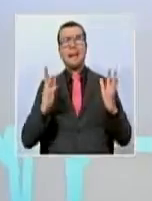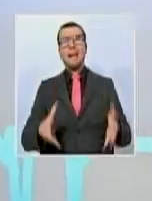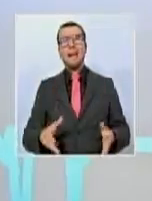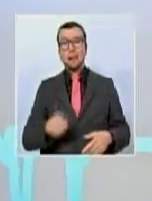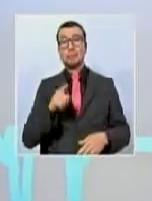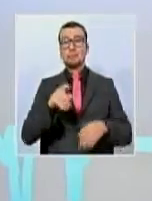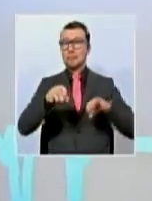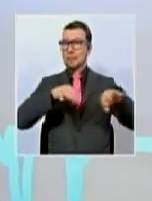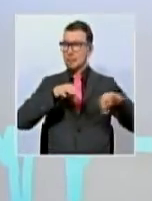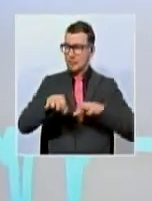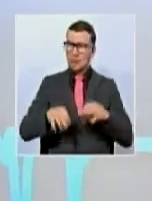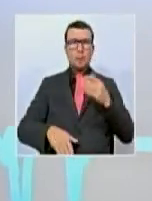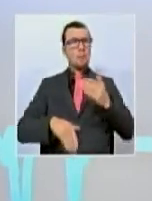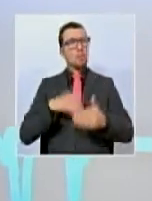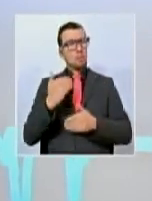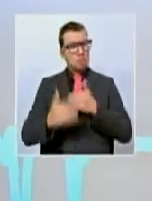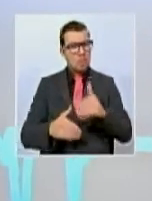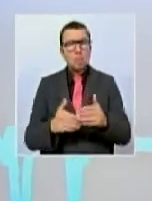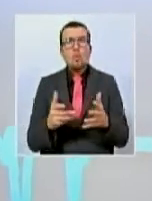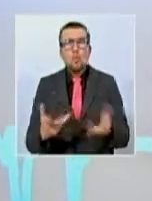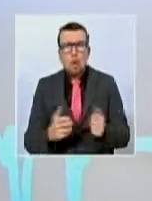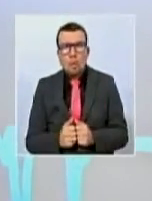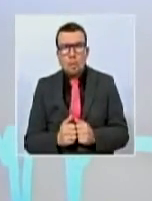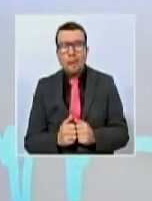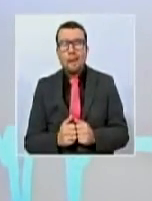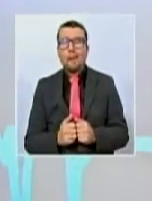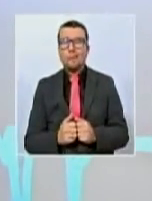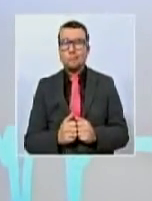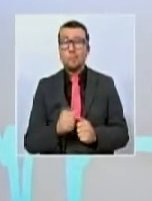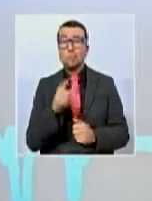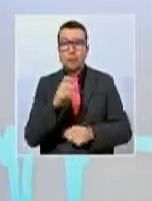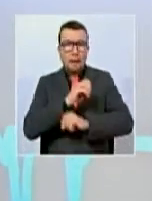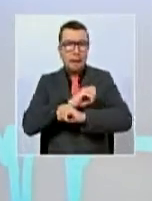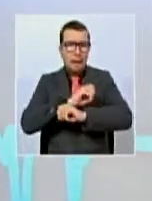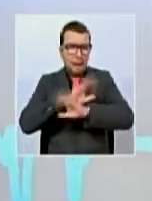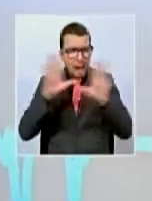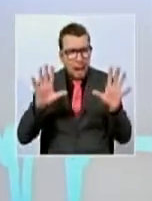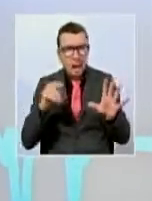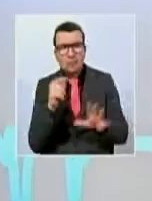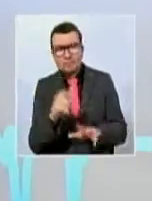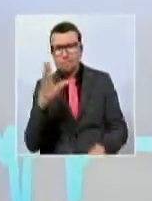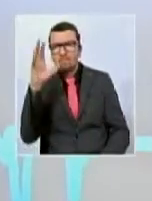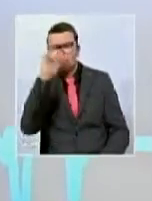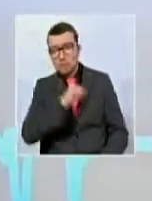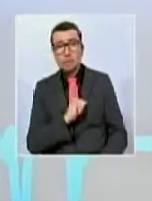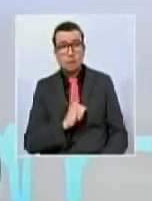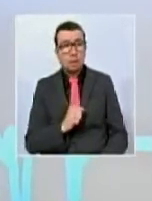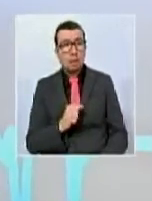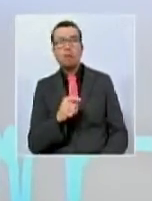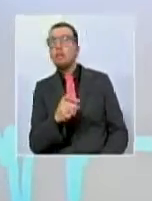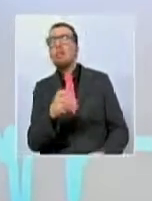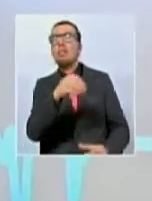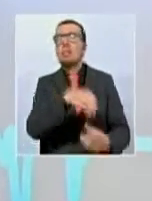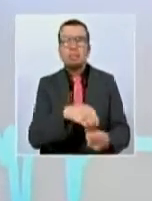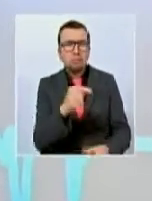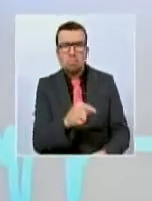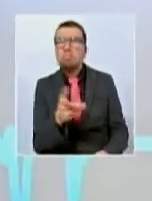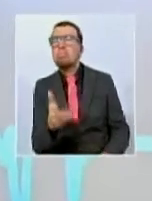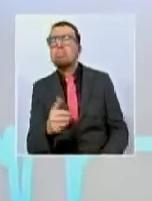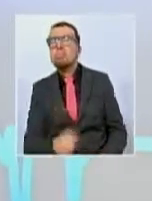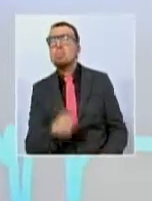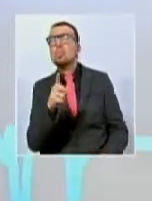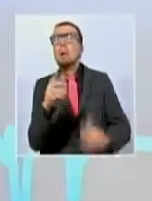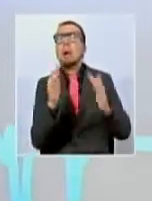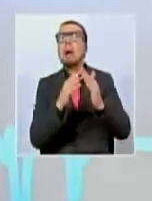es ese proceso para que ustedes tengan claridad de un buen producto, qué hay detrás de ese producto que llega a su